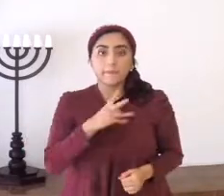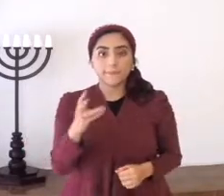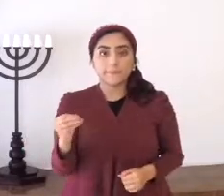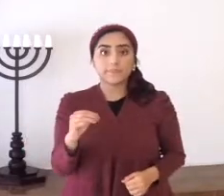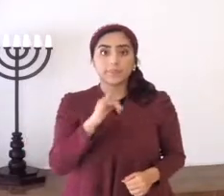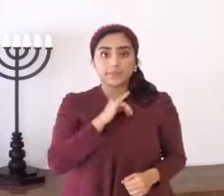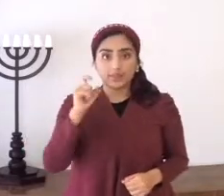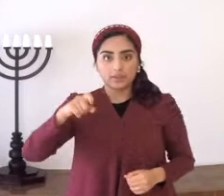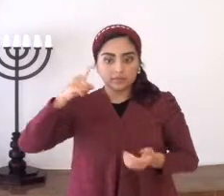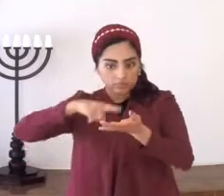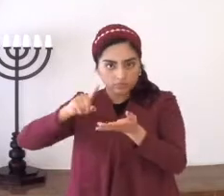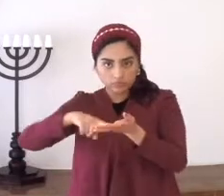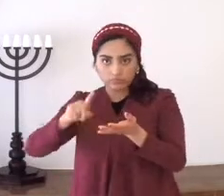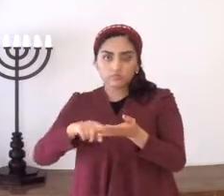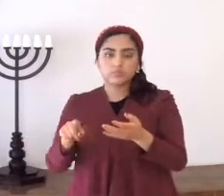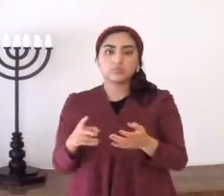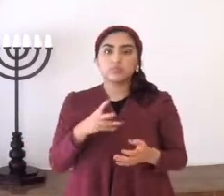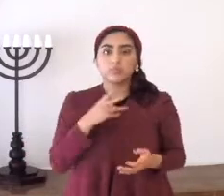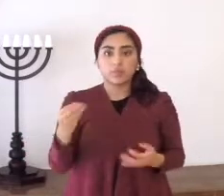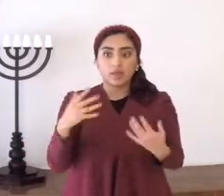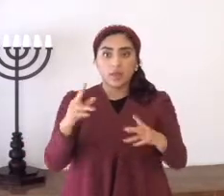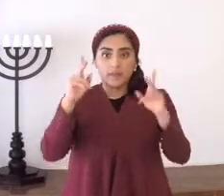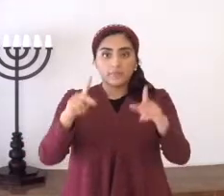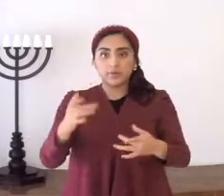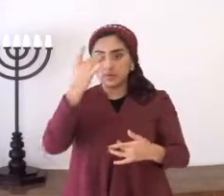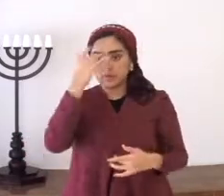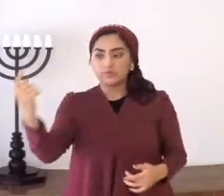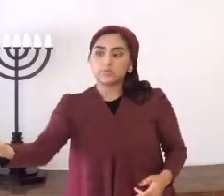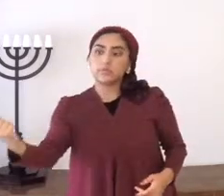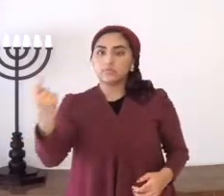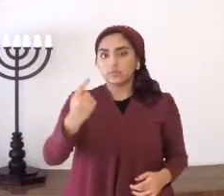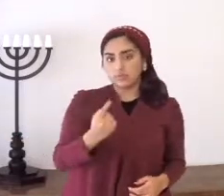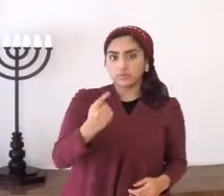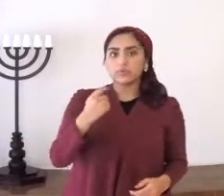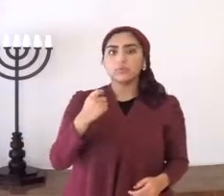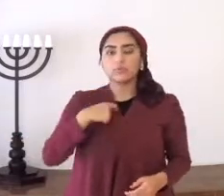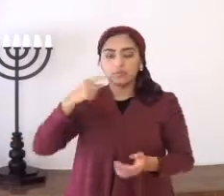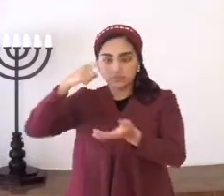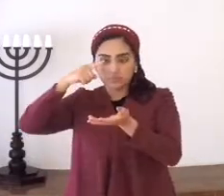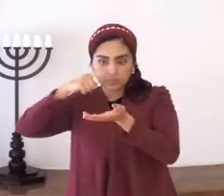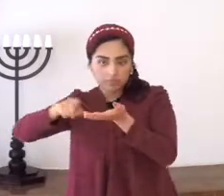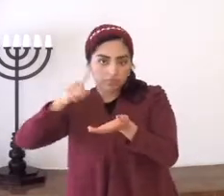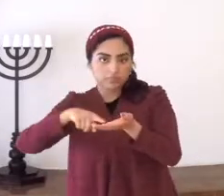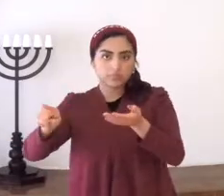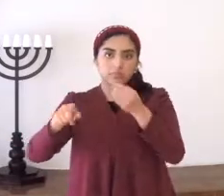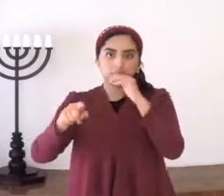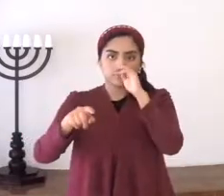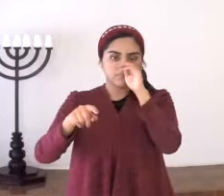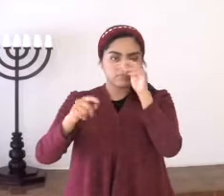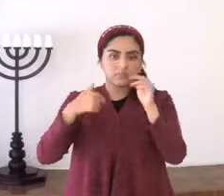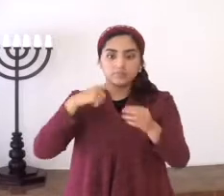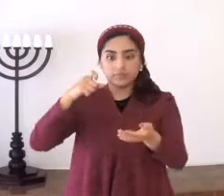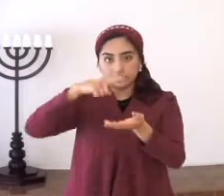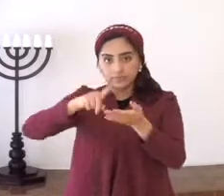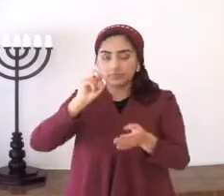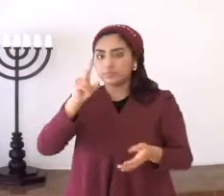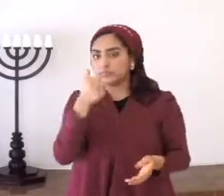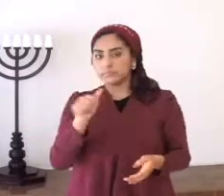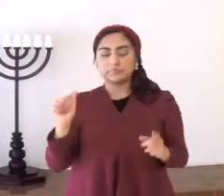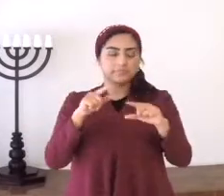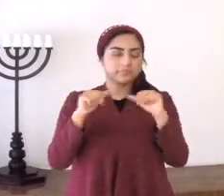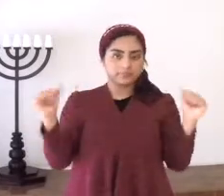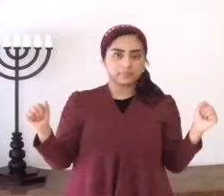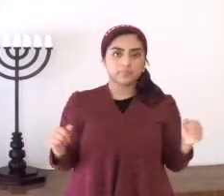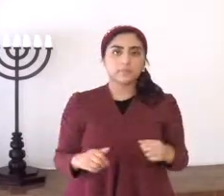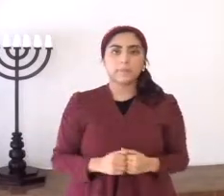Etcétera, mil cosas. Y entonces yo tengo que armar rápido un diagnóstico, ya me traen al enfermo, etcétera, si es necesario algún estudio de gabinete,